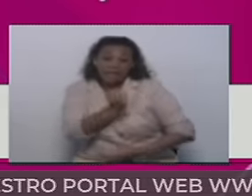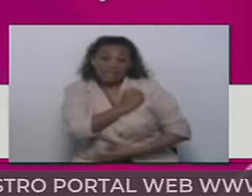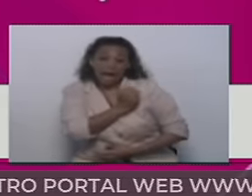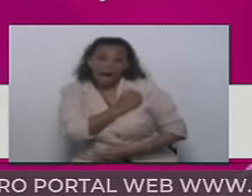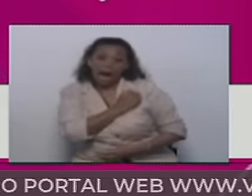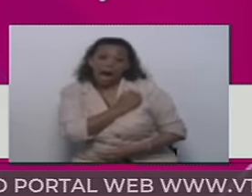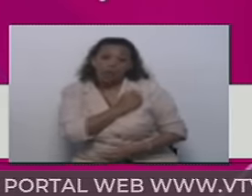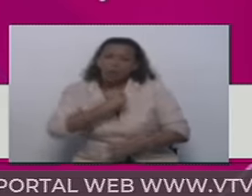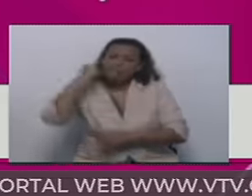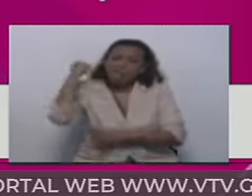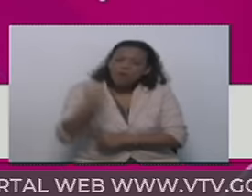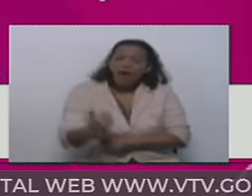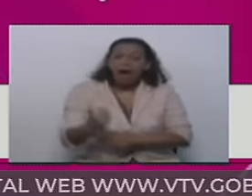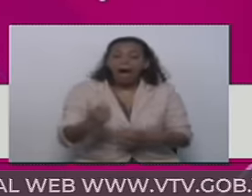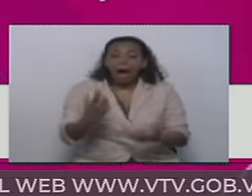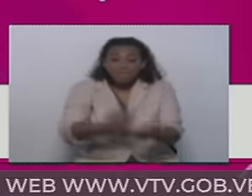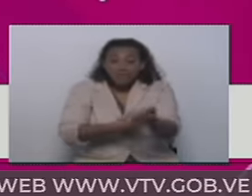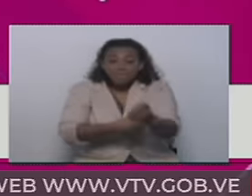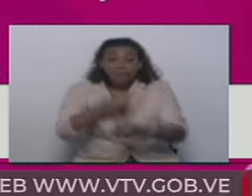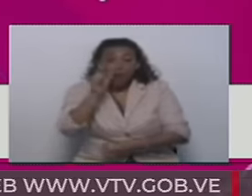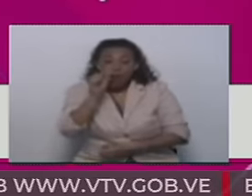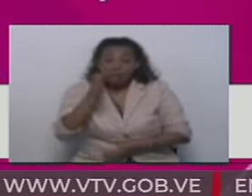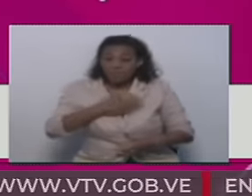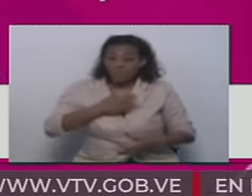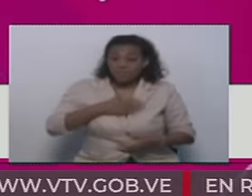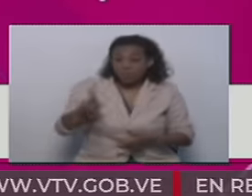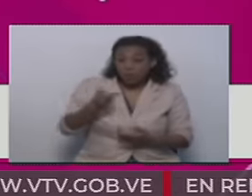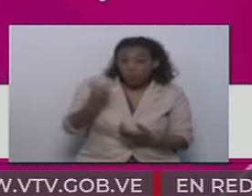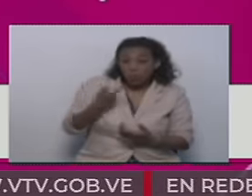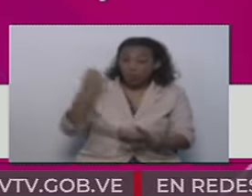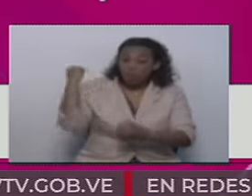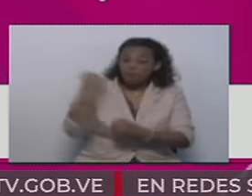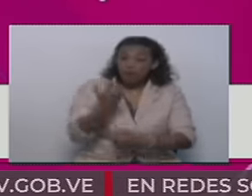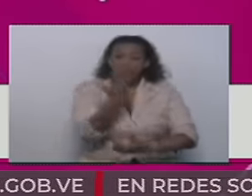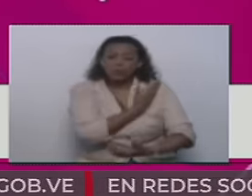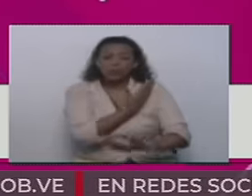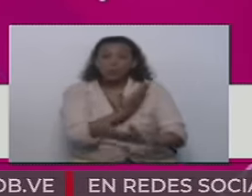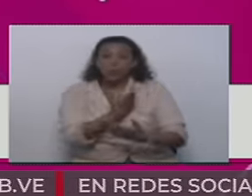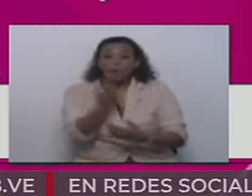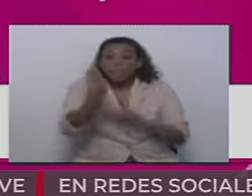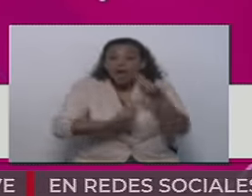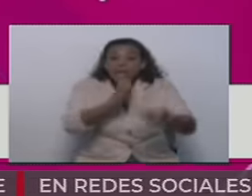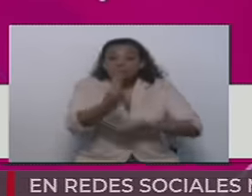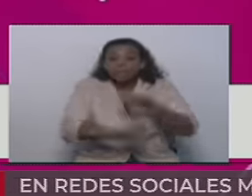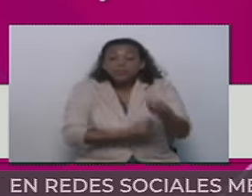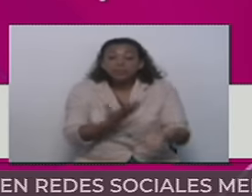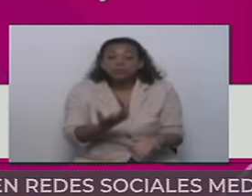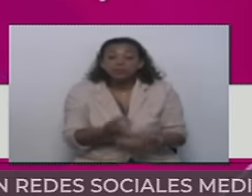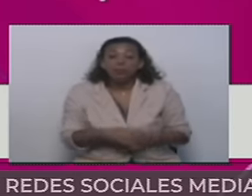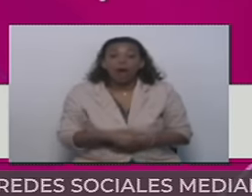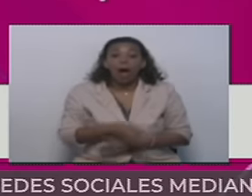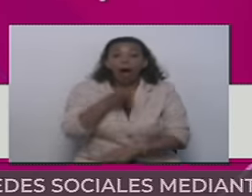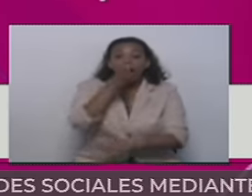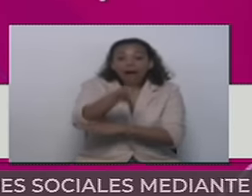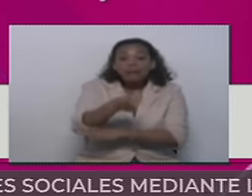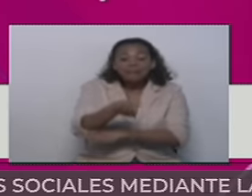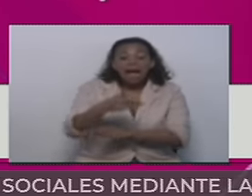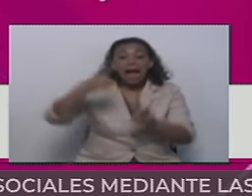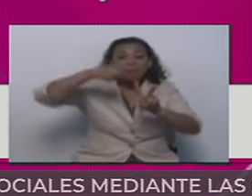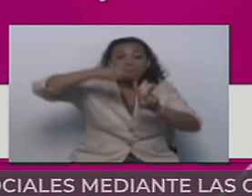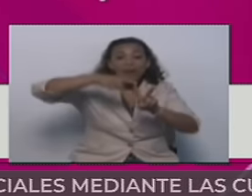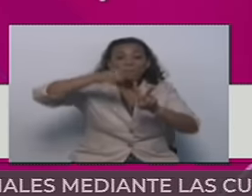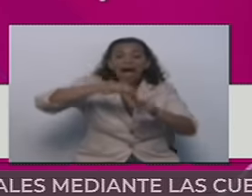hirieron mortal casi a mi hermano y a mí, Caperucita lo primero que hizo fue ir al Canal 8